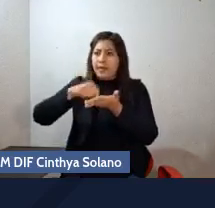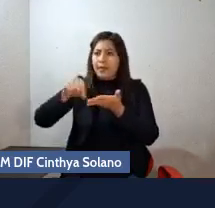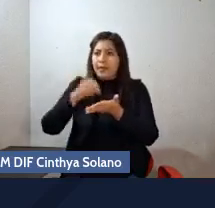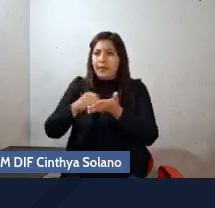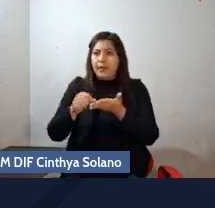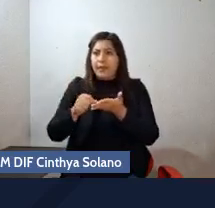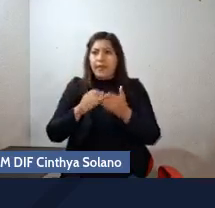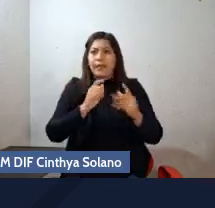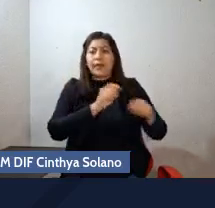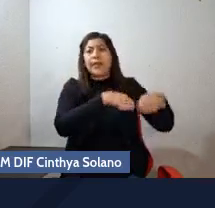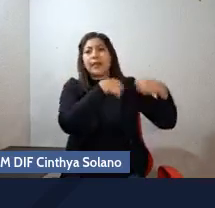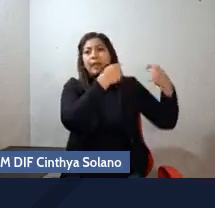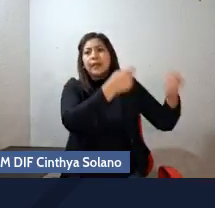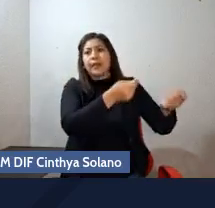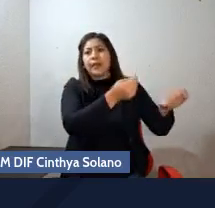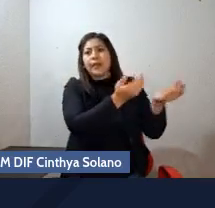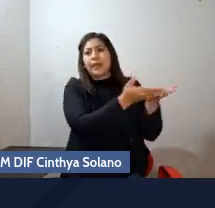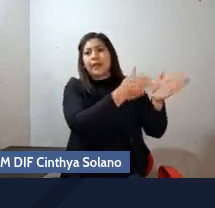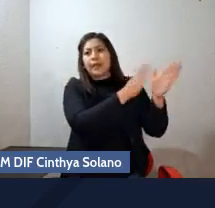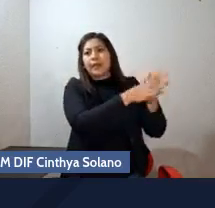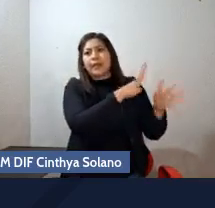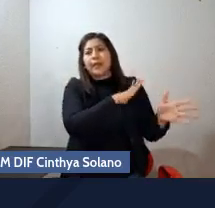en poder del testador.